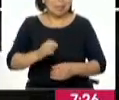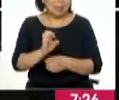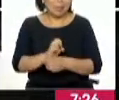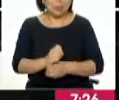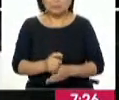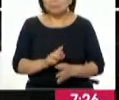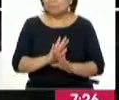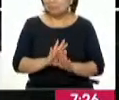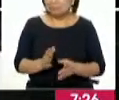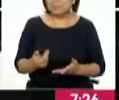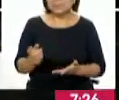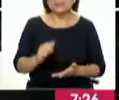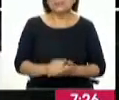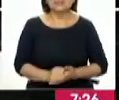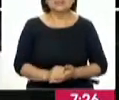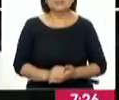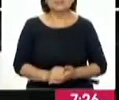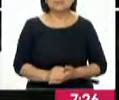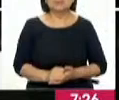algo más que apuntar.